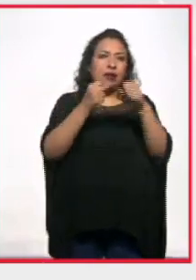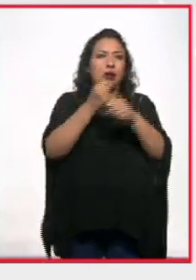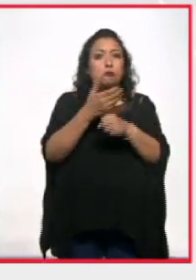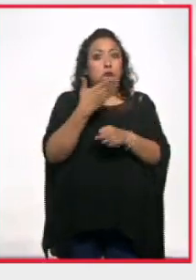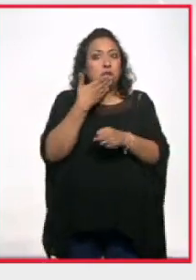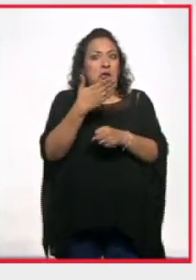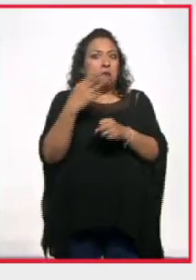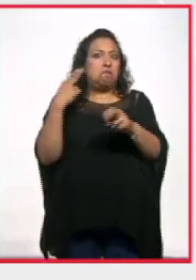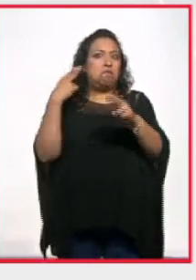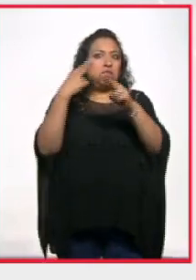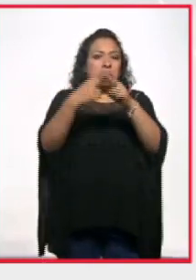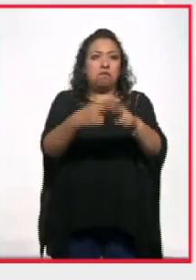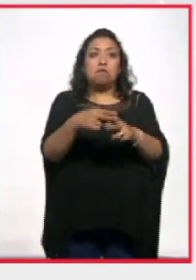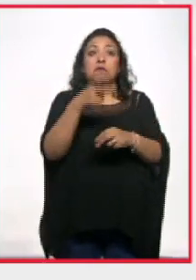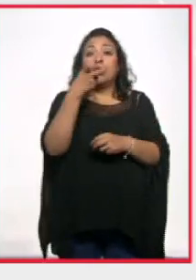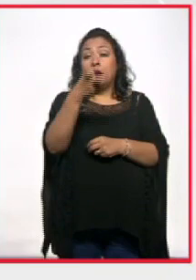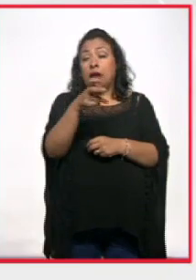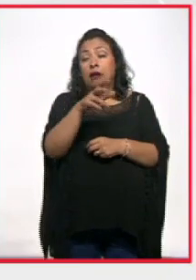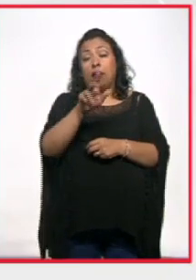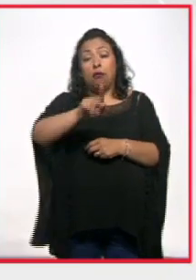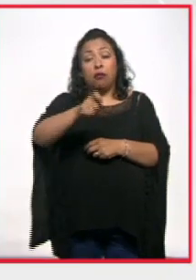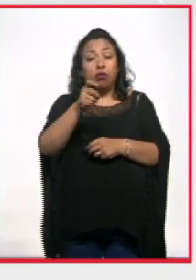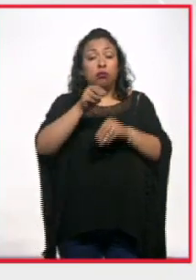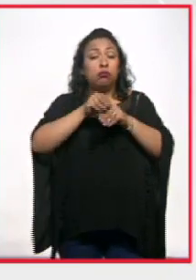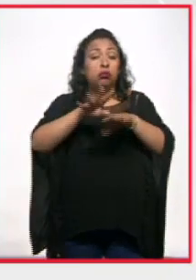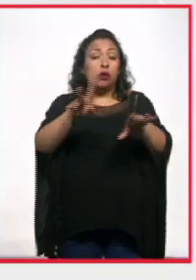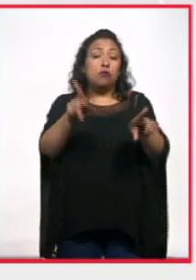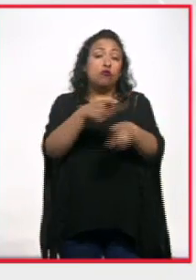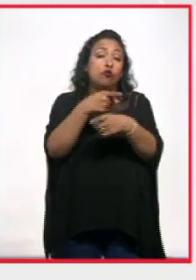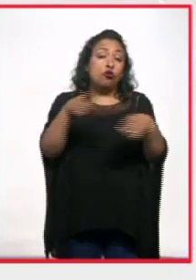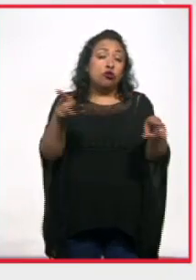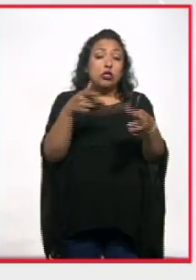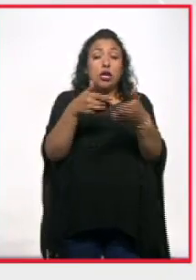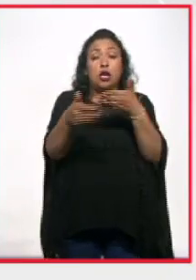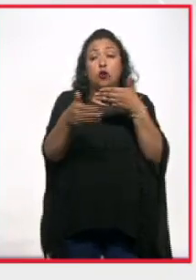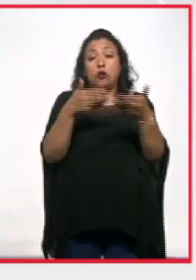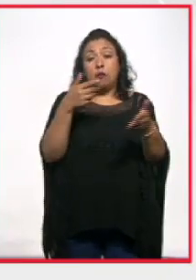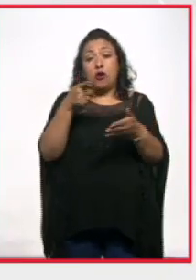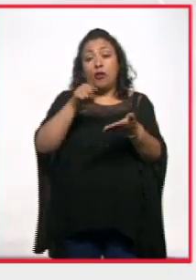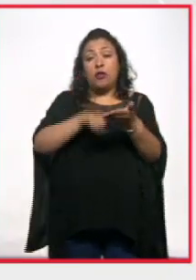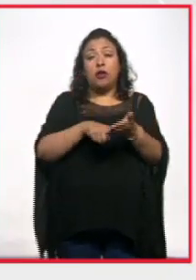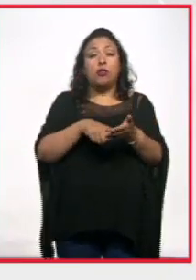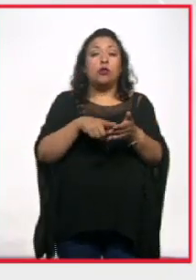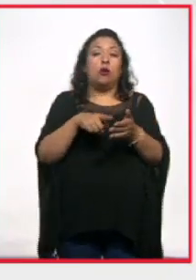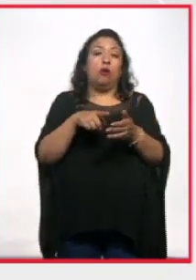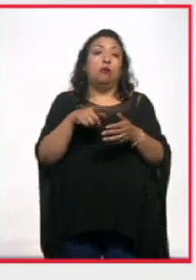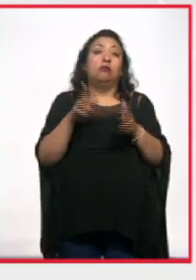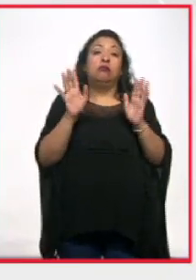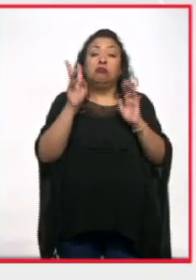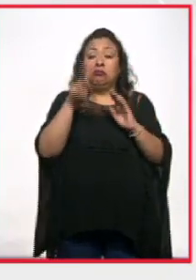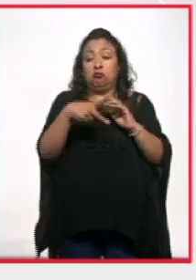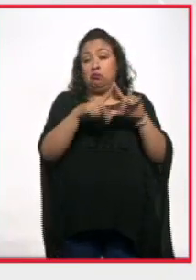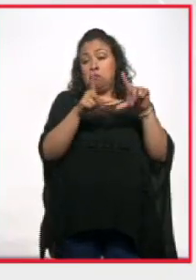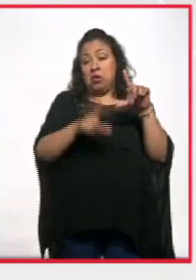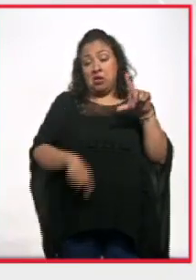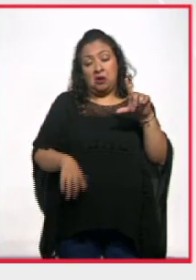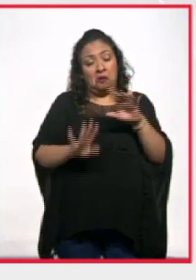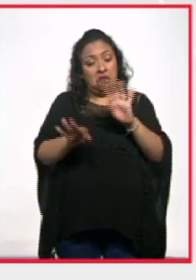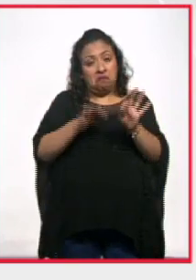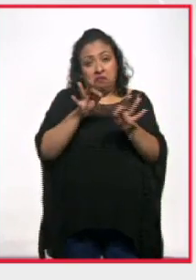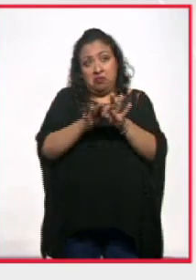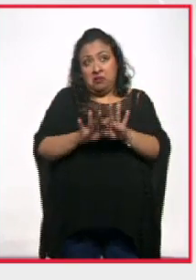bien cumplidos. De veras, es el espacio de divulgación de la música contemporánea en los medios en este país. Así de sencillo,